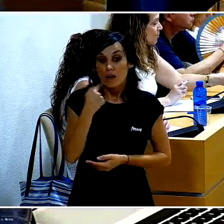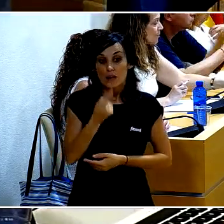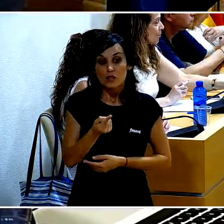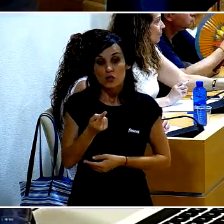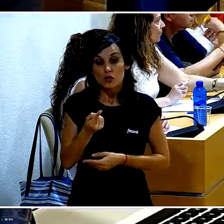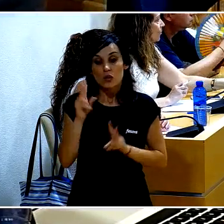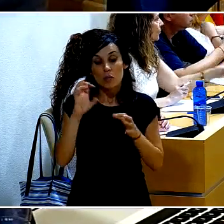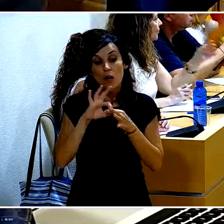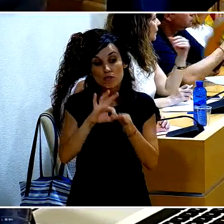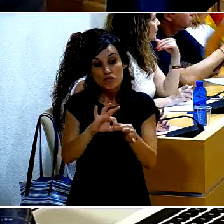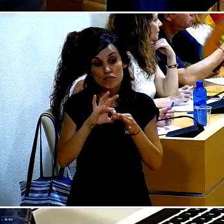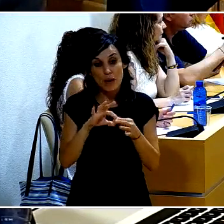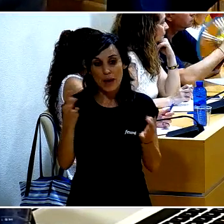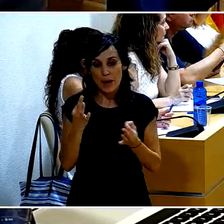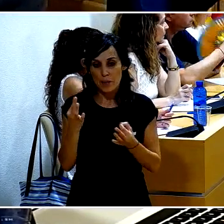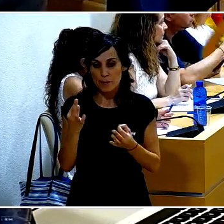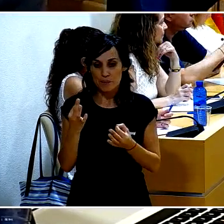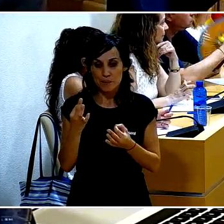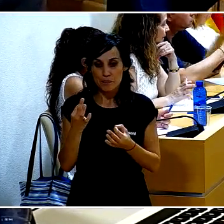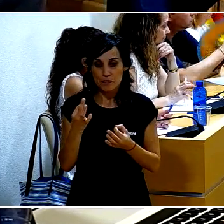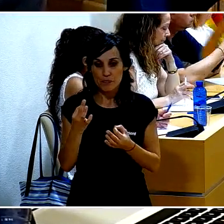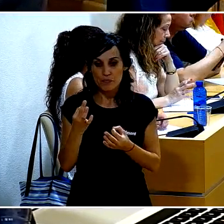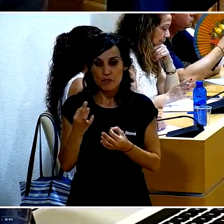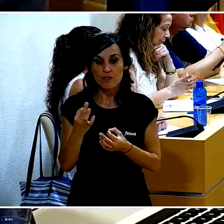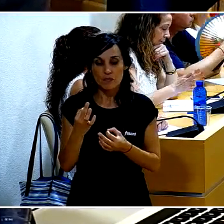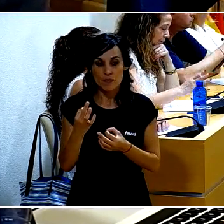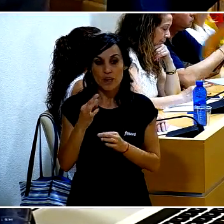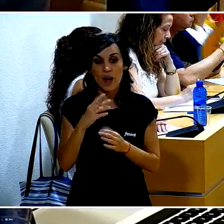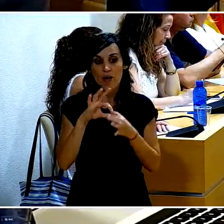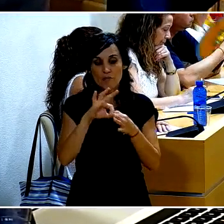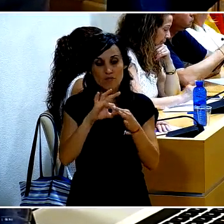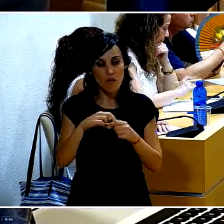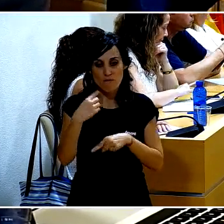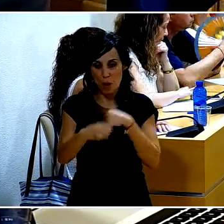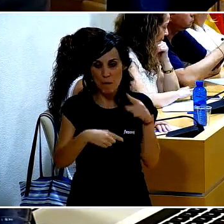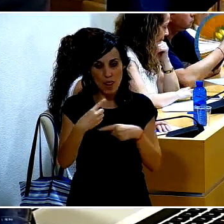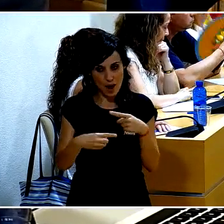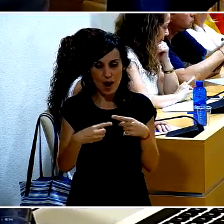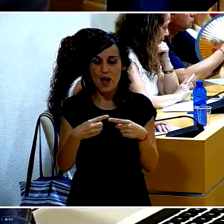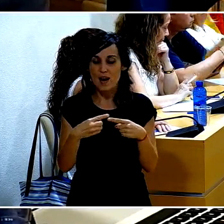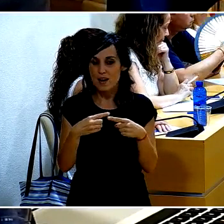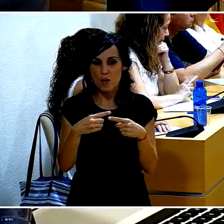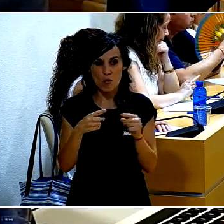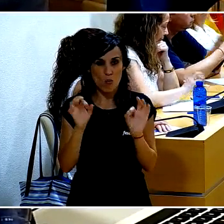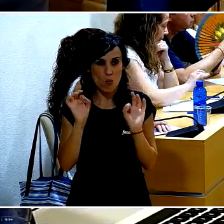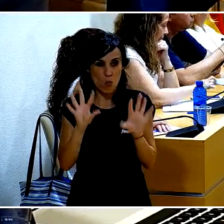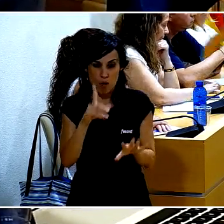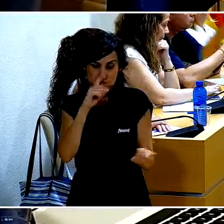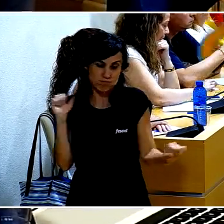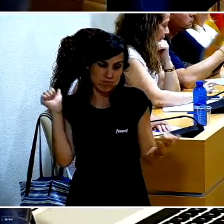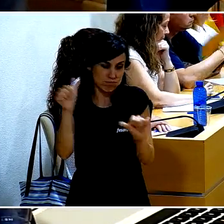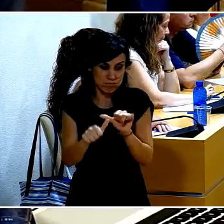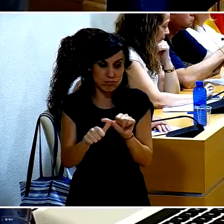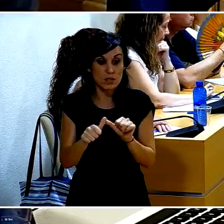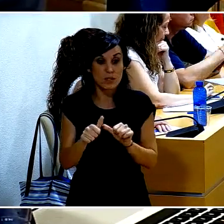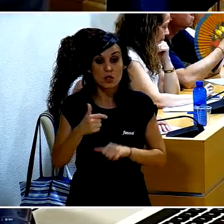vínculos son, por un lado, vínculos casi familiares, vínculos humanos que ha habido con APAU durante todos estos años.